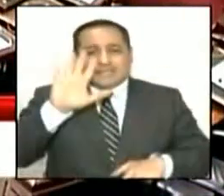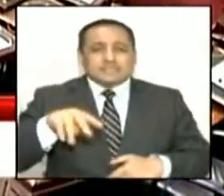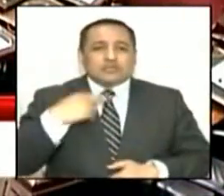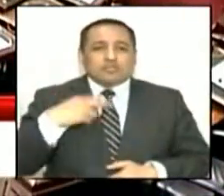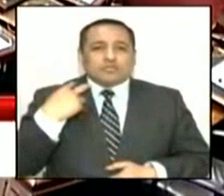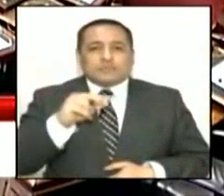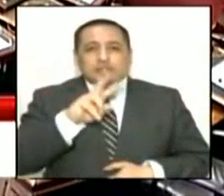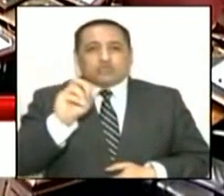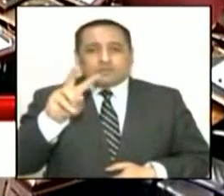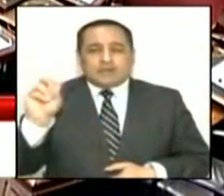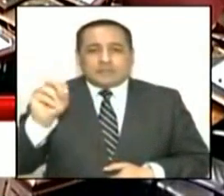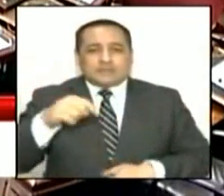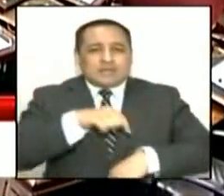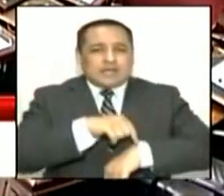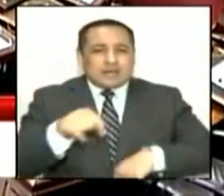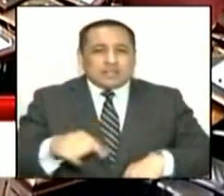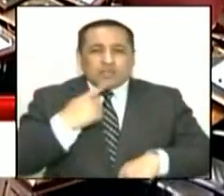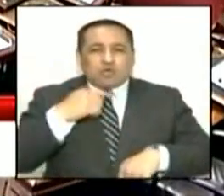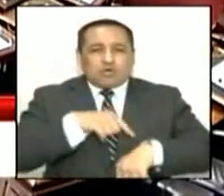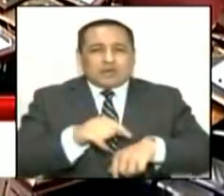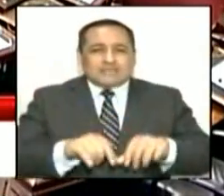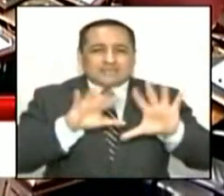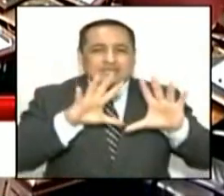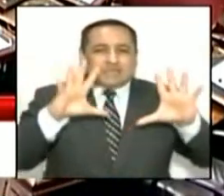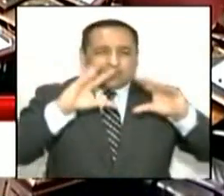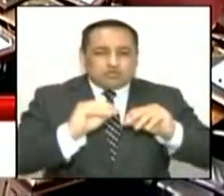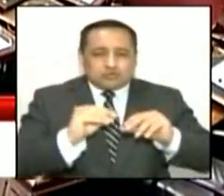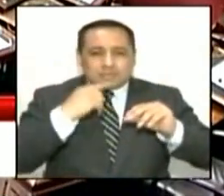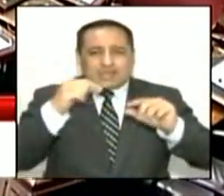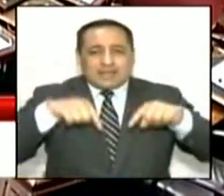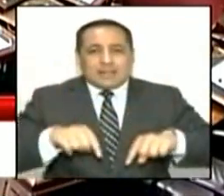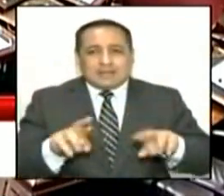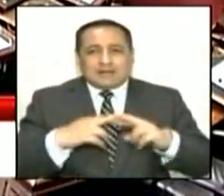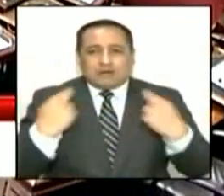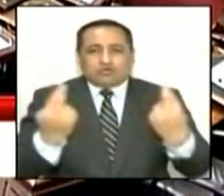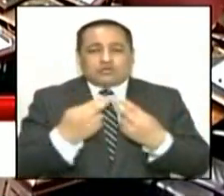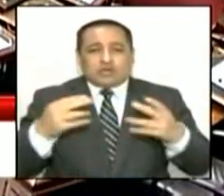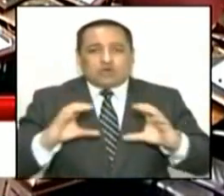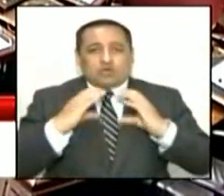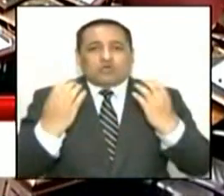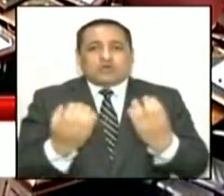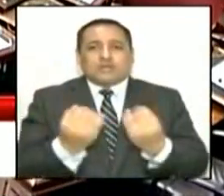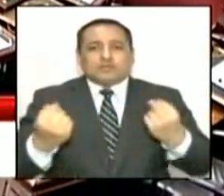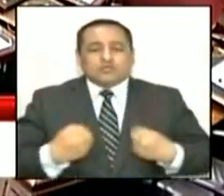2020. A las 20 horas y 34 minutos, en el hemiciclo de sesiones del Congreso,